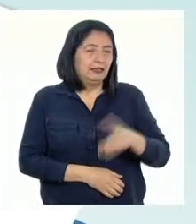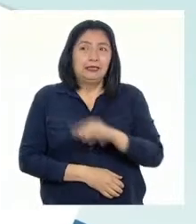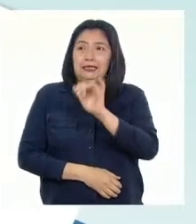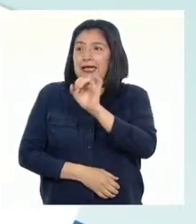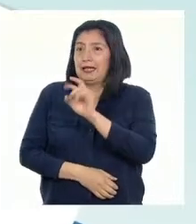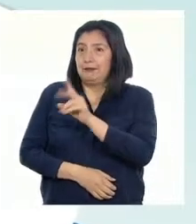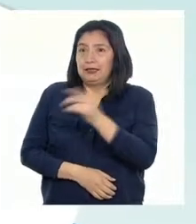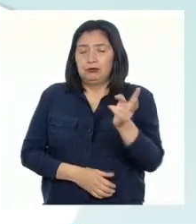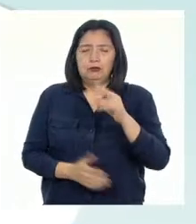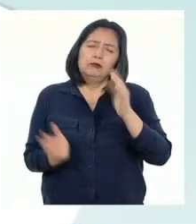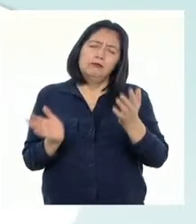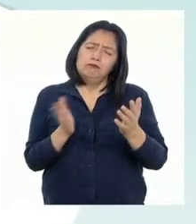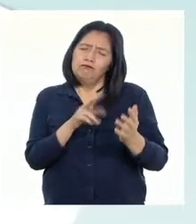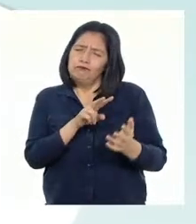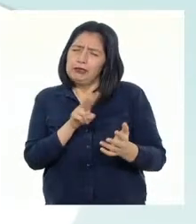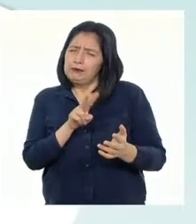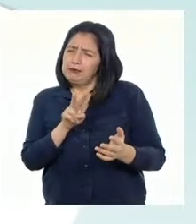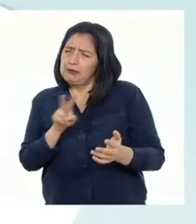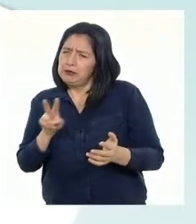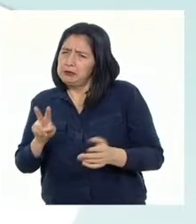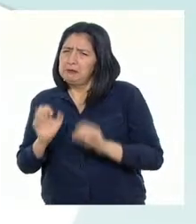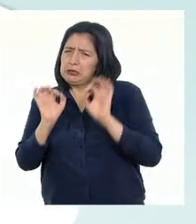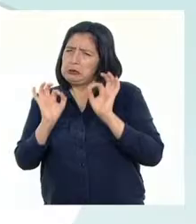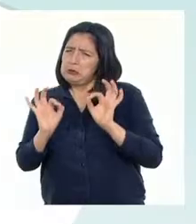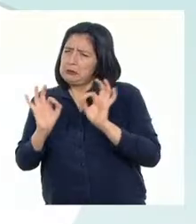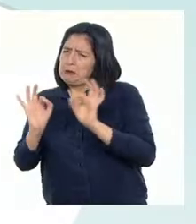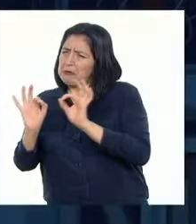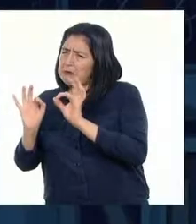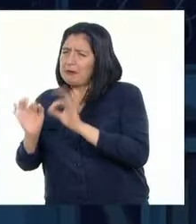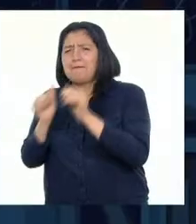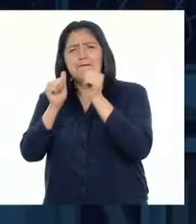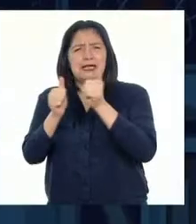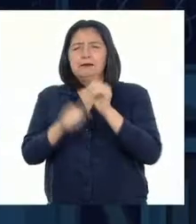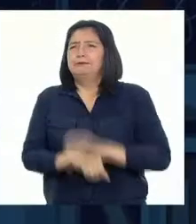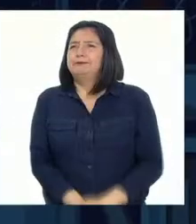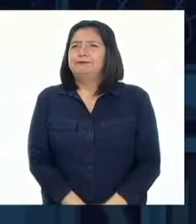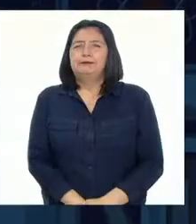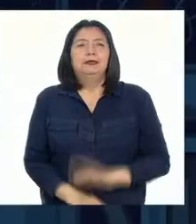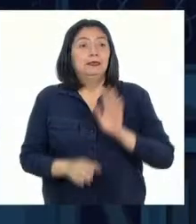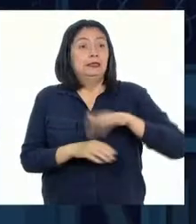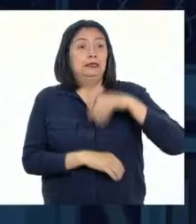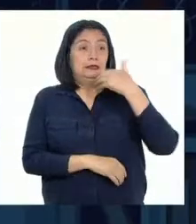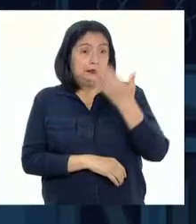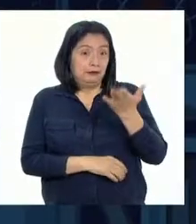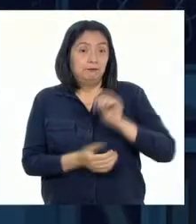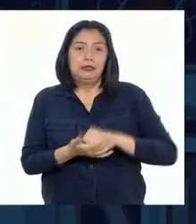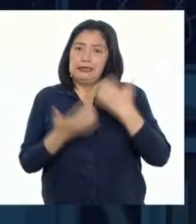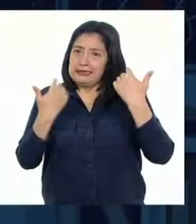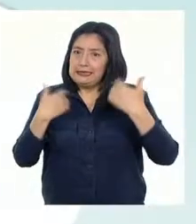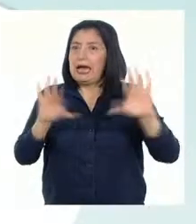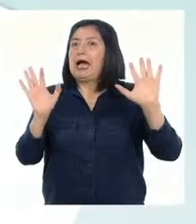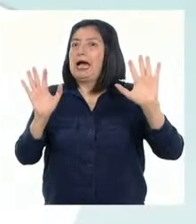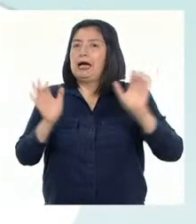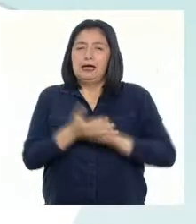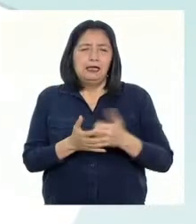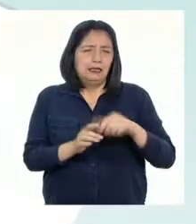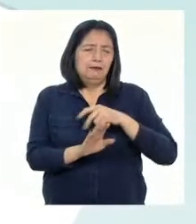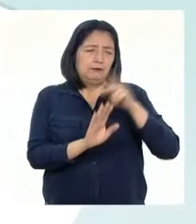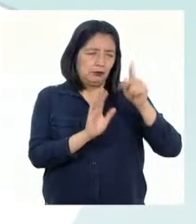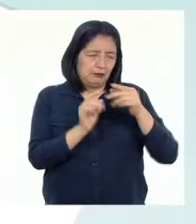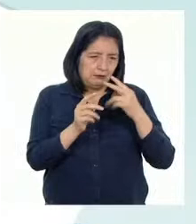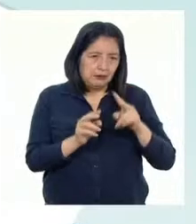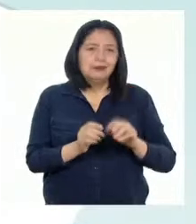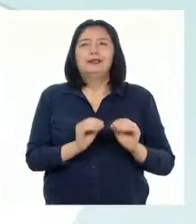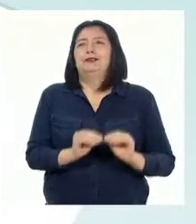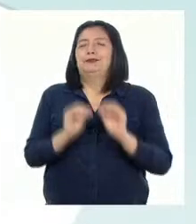y Cristina lo revisan para asegurarse de que todo esté súper bien. Después de tener el programa revisado, este llega